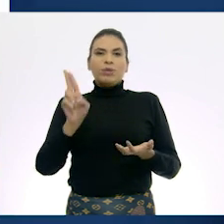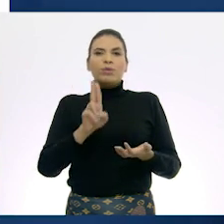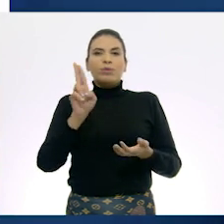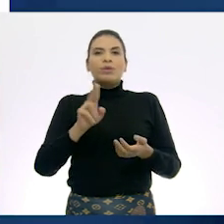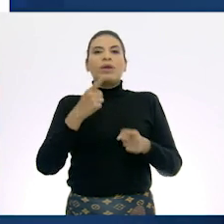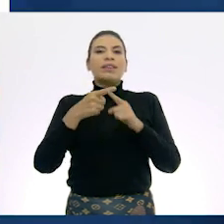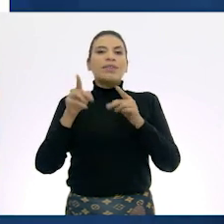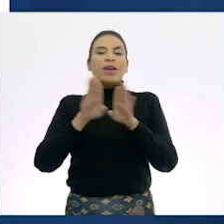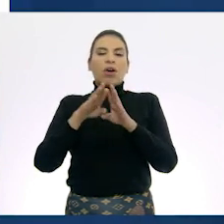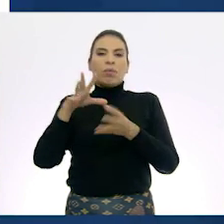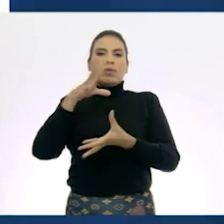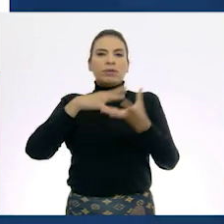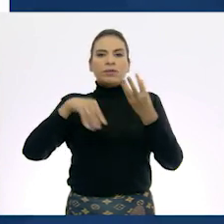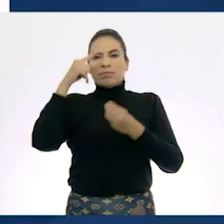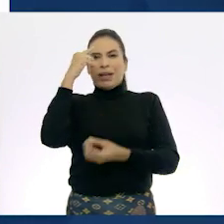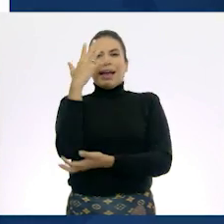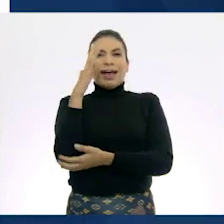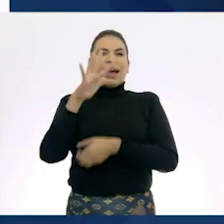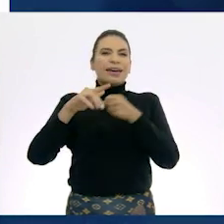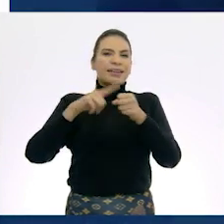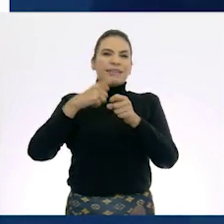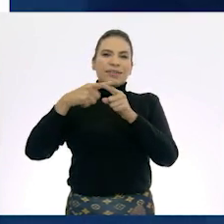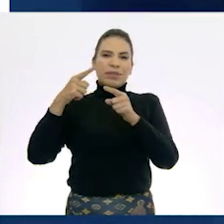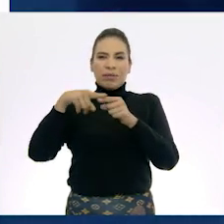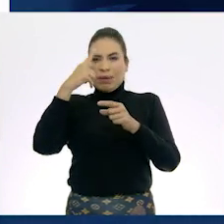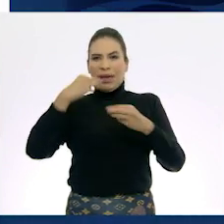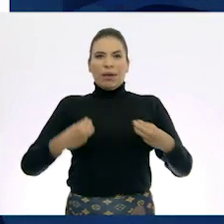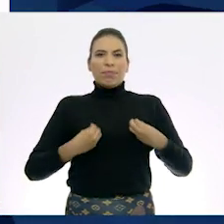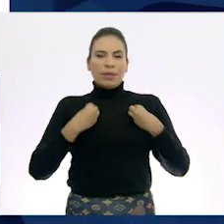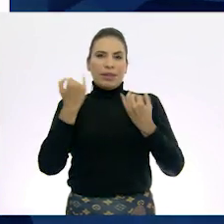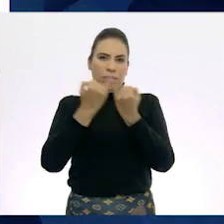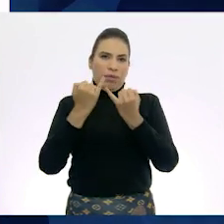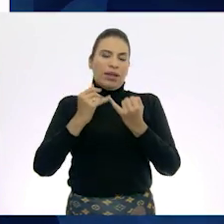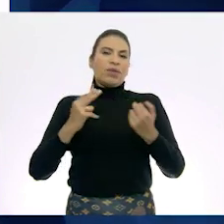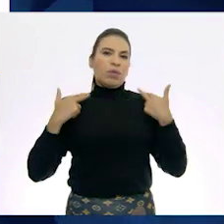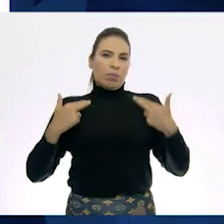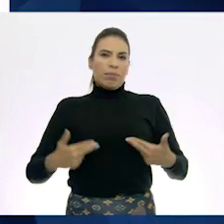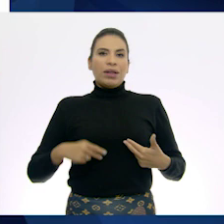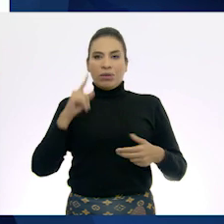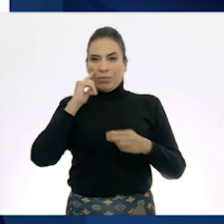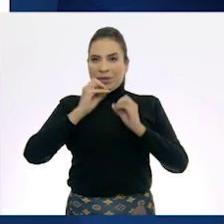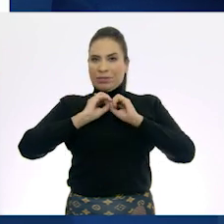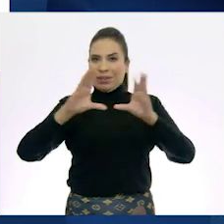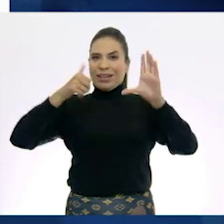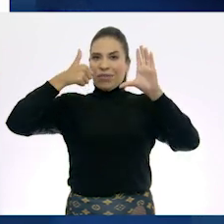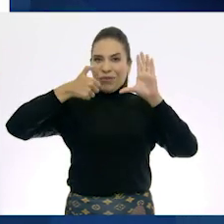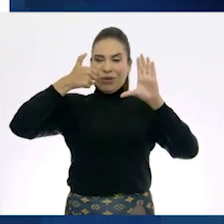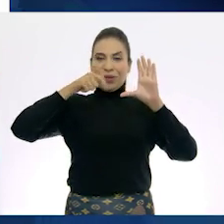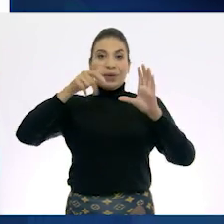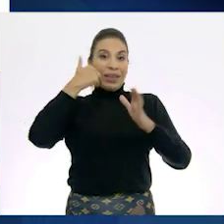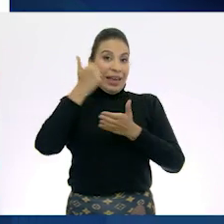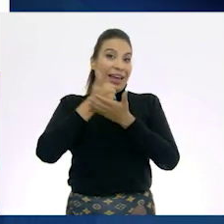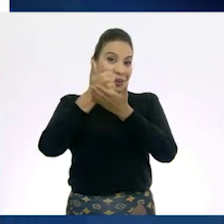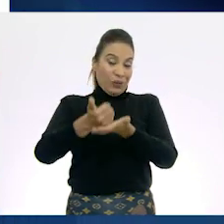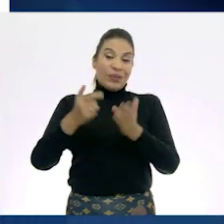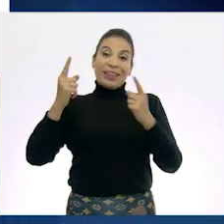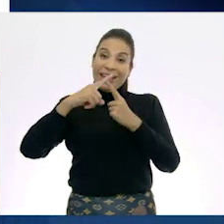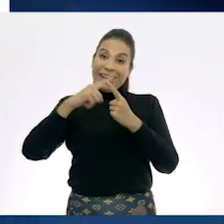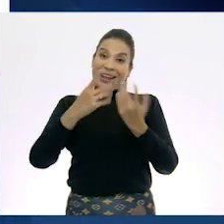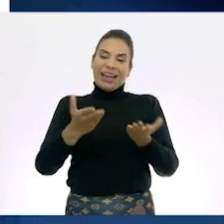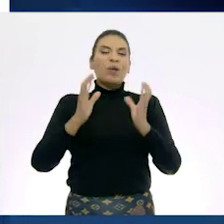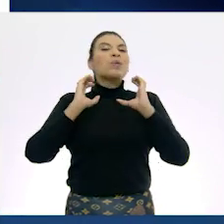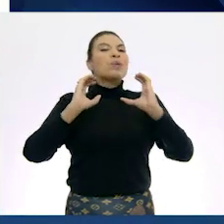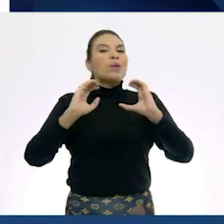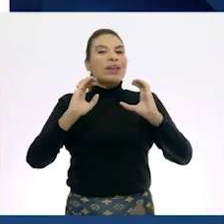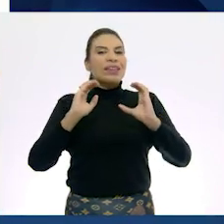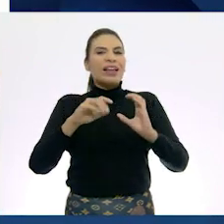moderado de los recursos naturales para la vida y los seres humanos. Te comparto las fotos que tomé y si quieres te ayudo con la tarea.